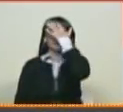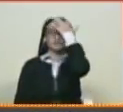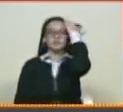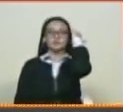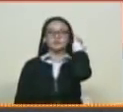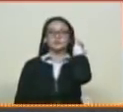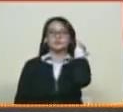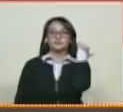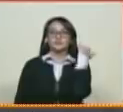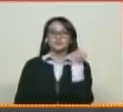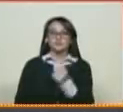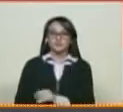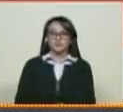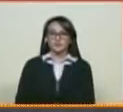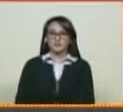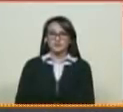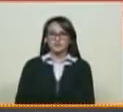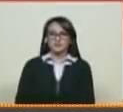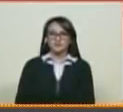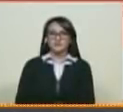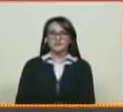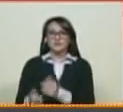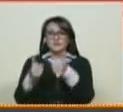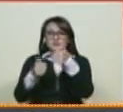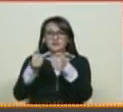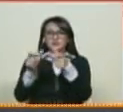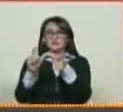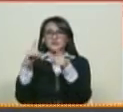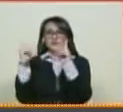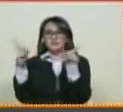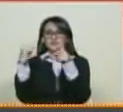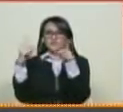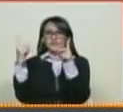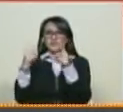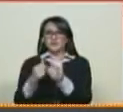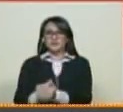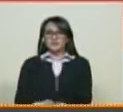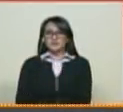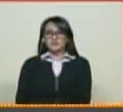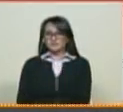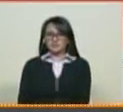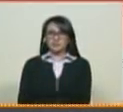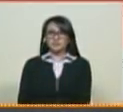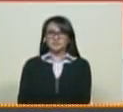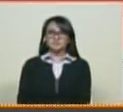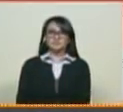explosivos fueron comprados en Colombia. Que todo el proceso de armado,